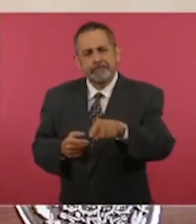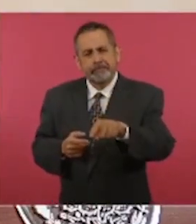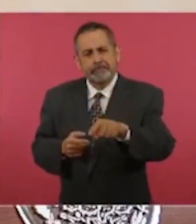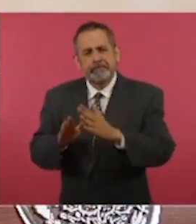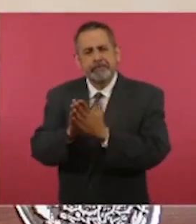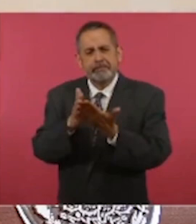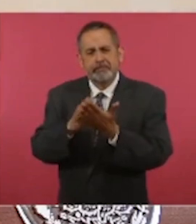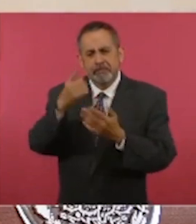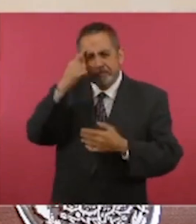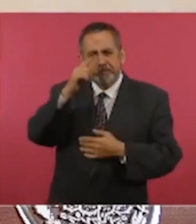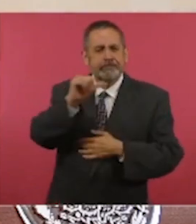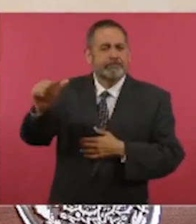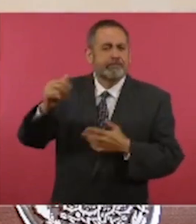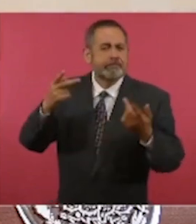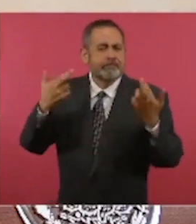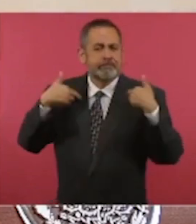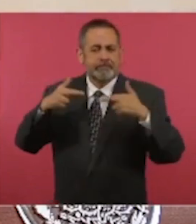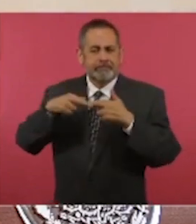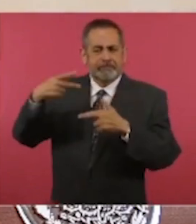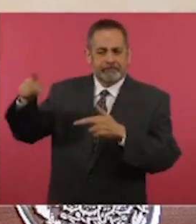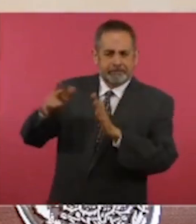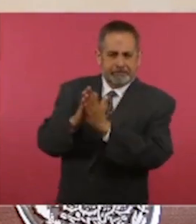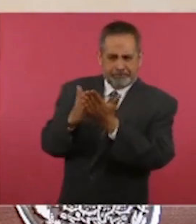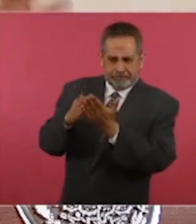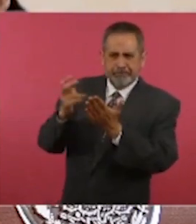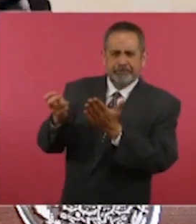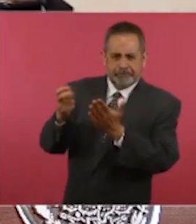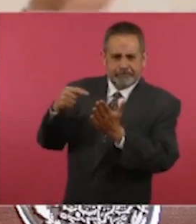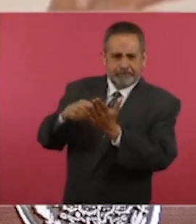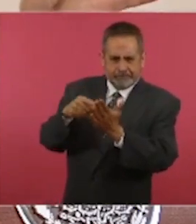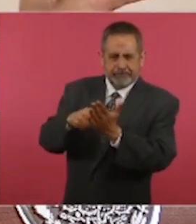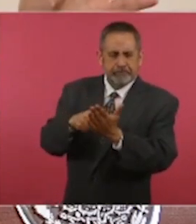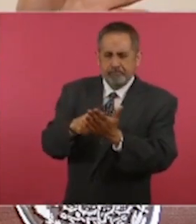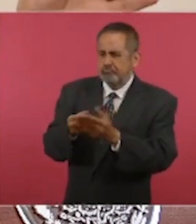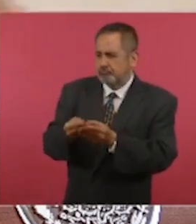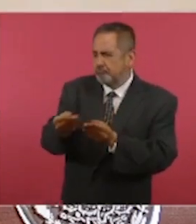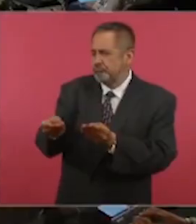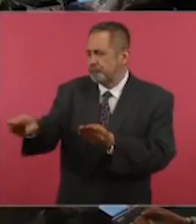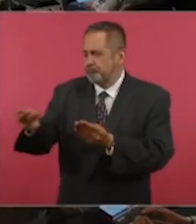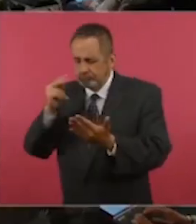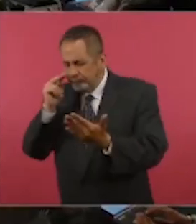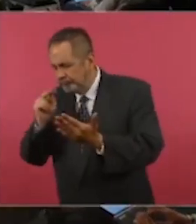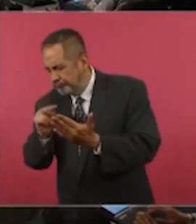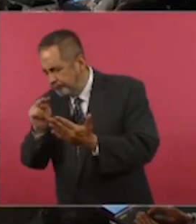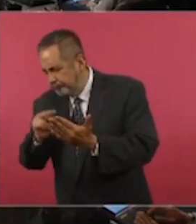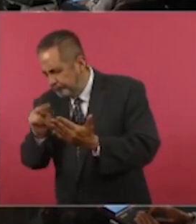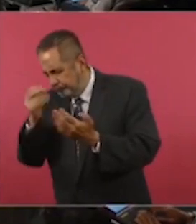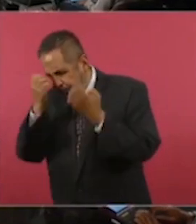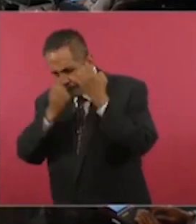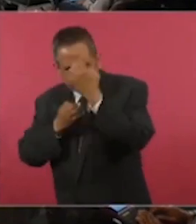incluso los libros para maestros. Los libros para maestros son